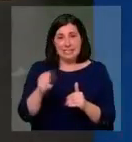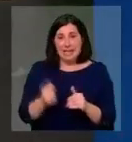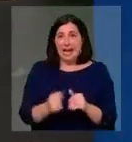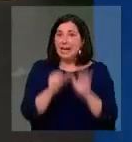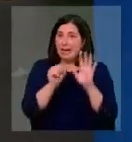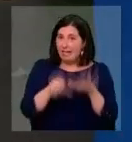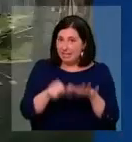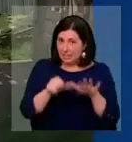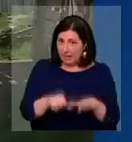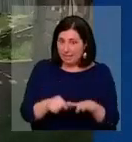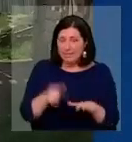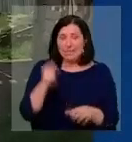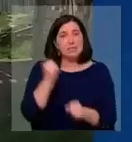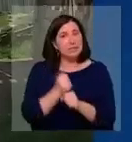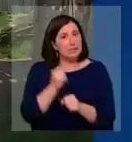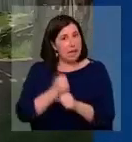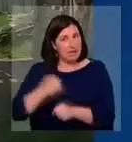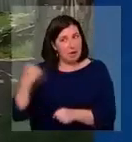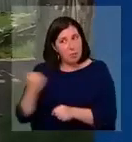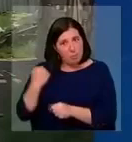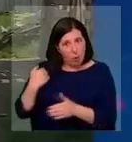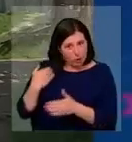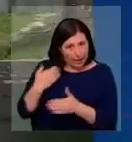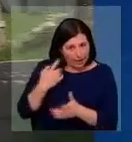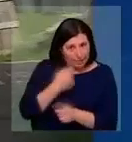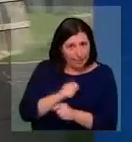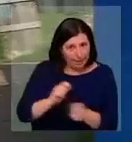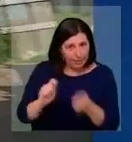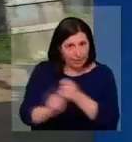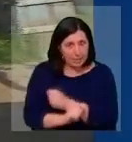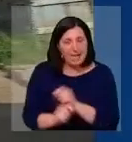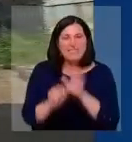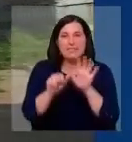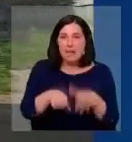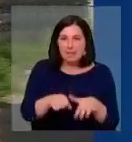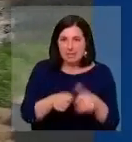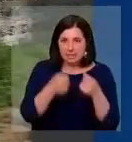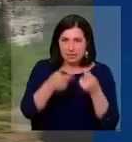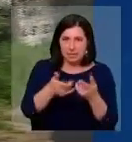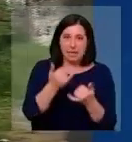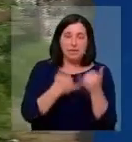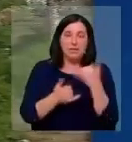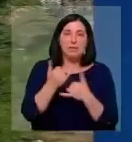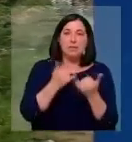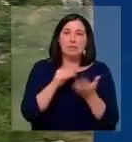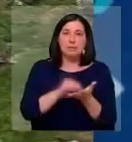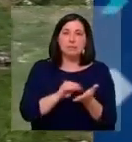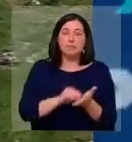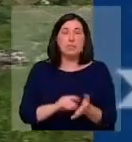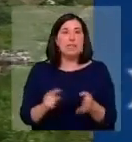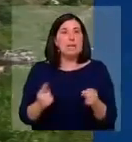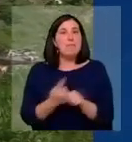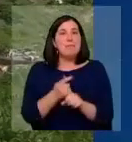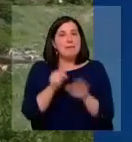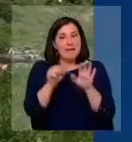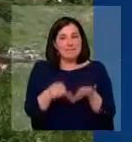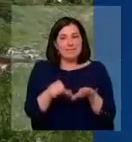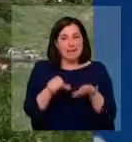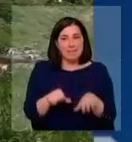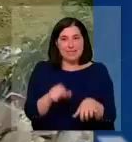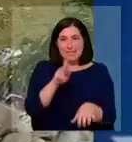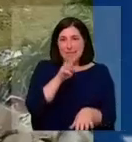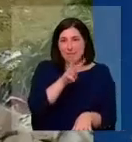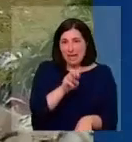meses para llegar a esto. Y bueno, en términos de los datos que arroja el primer semestre del 2021